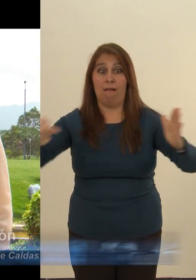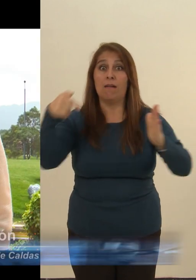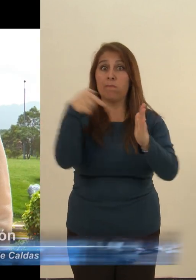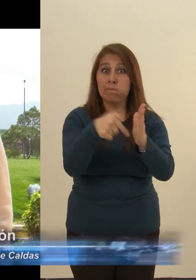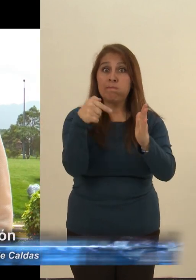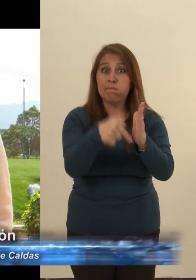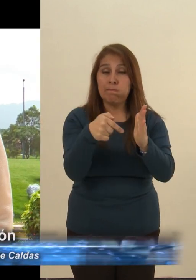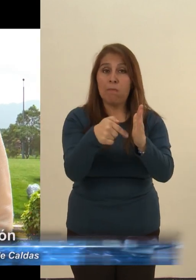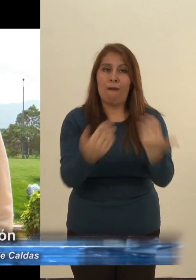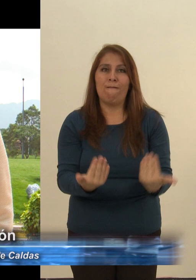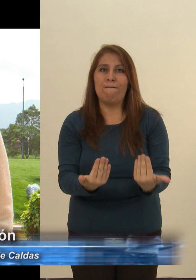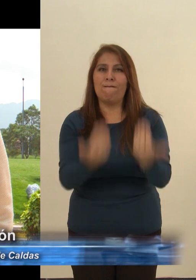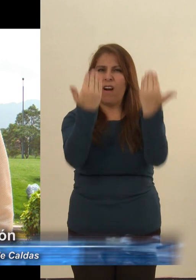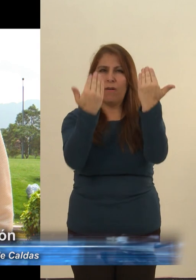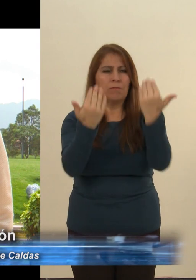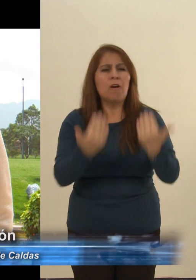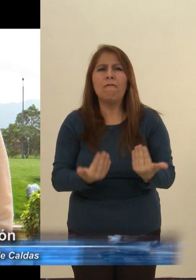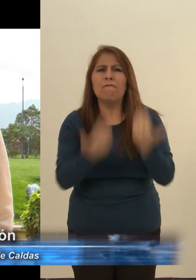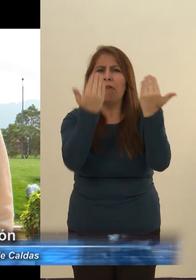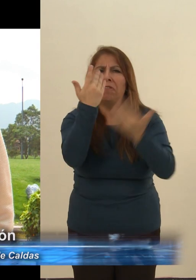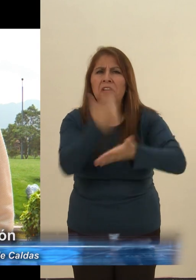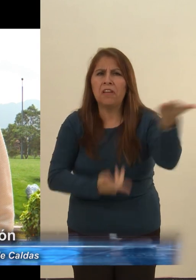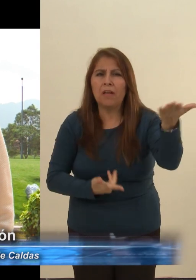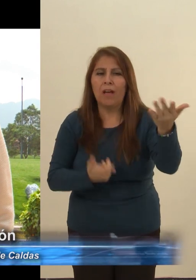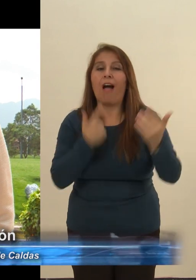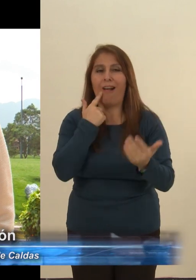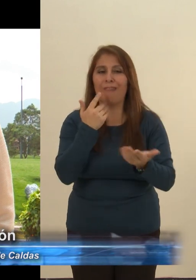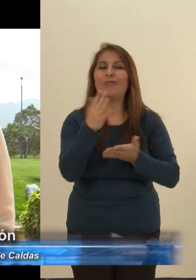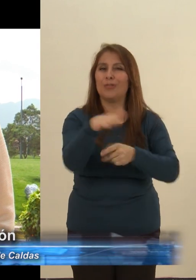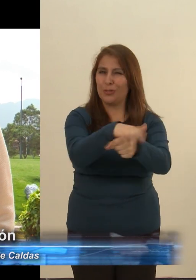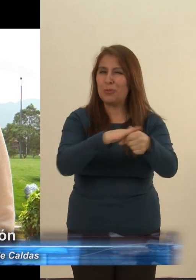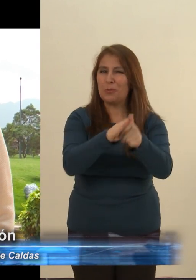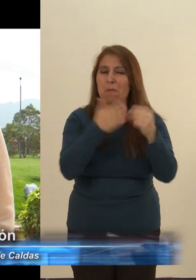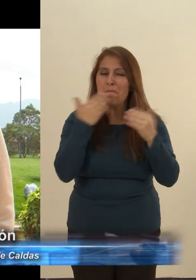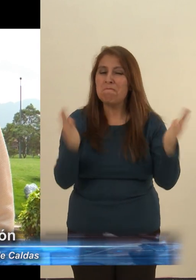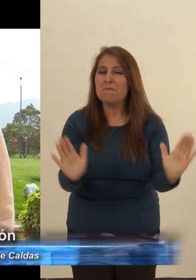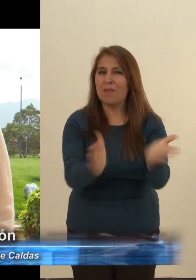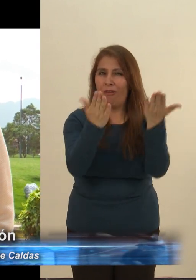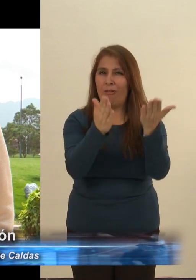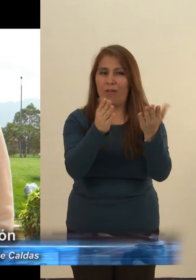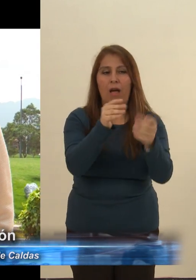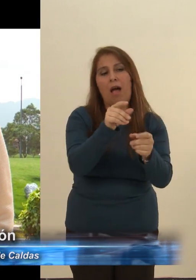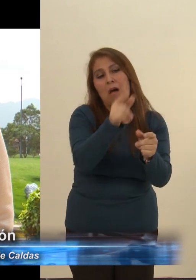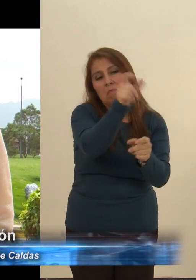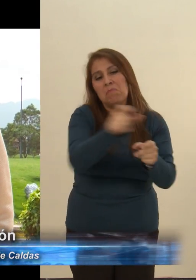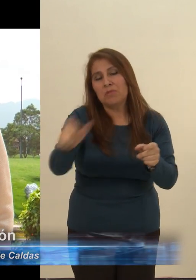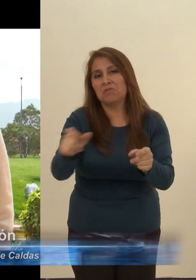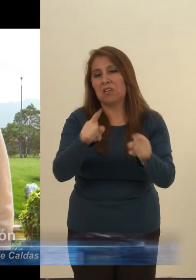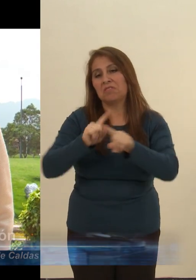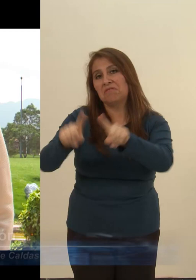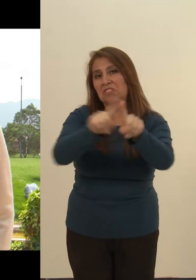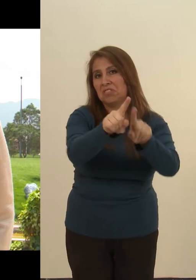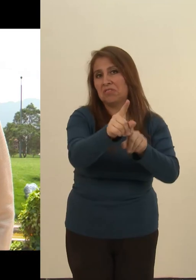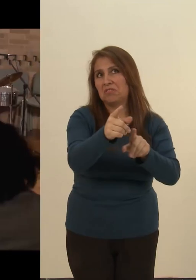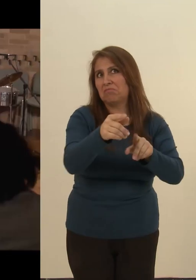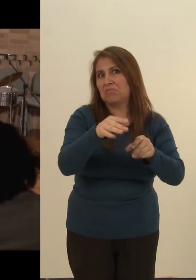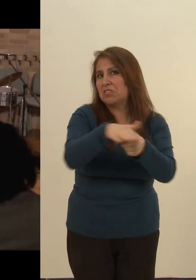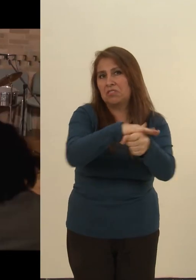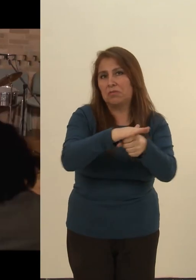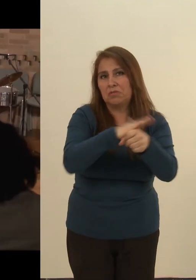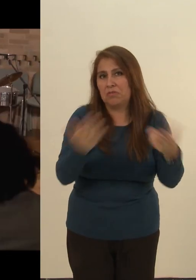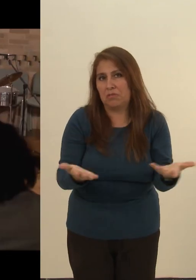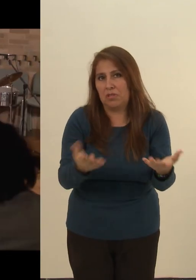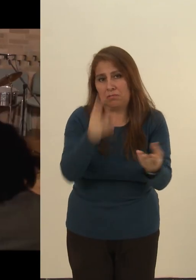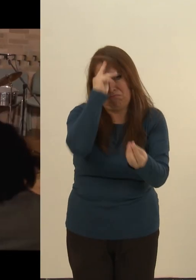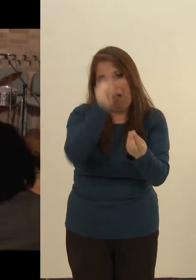tanto las tecnologías favorecen mejores condiciones para que poblaciones por sus situaciones